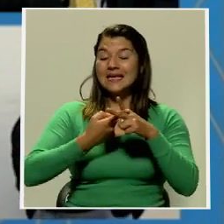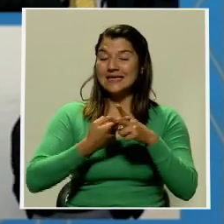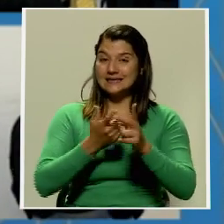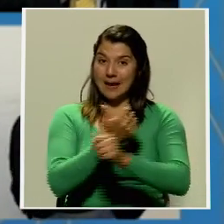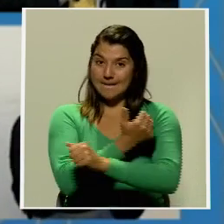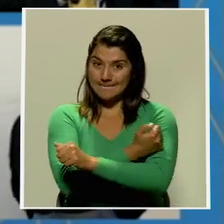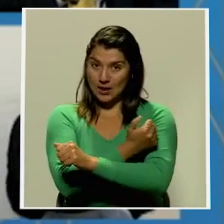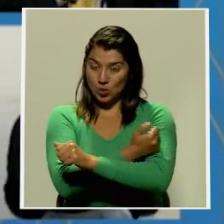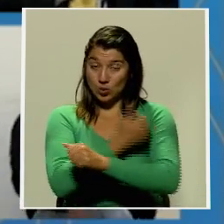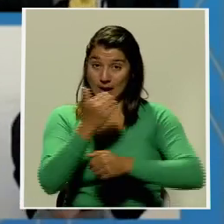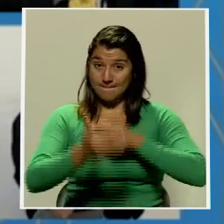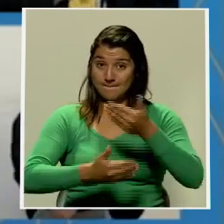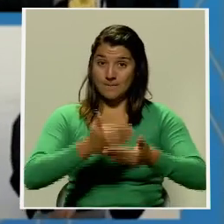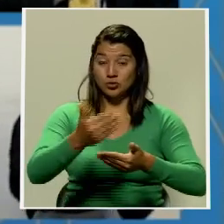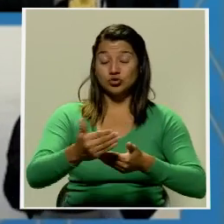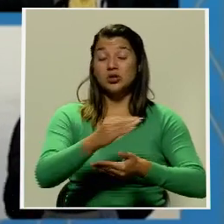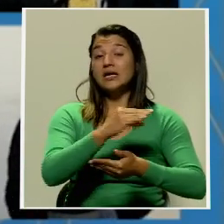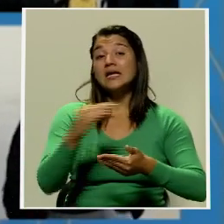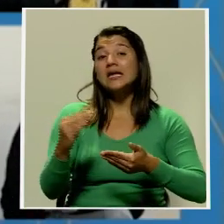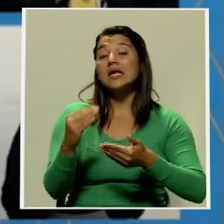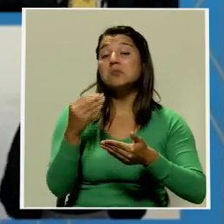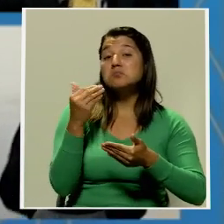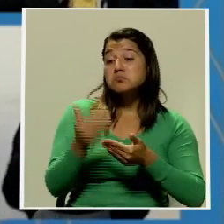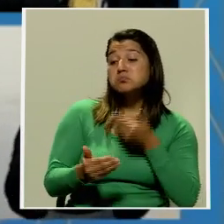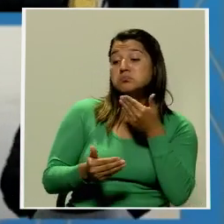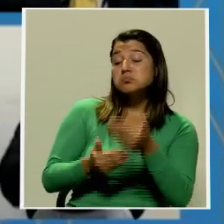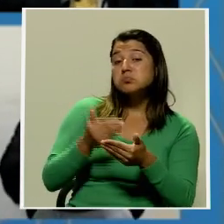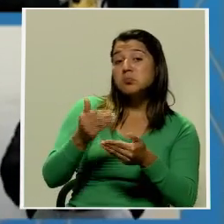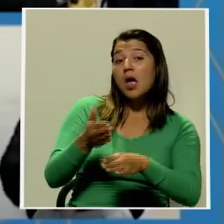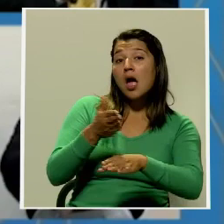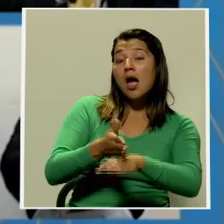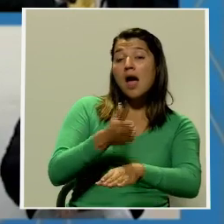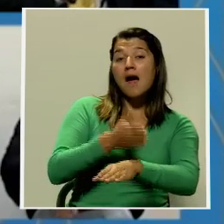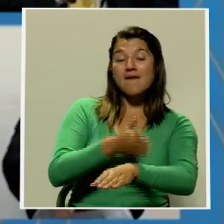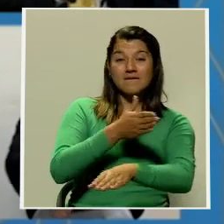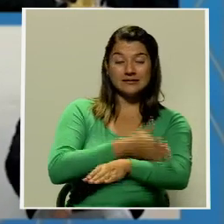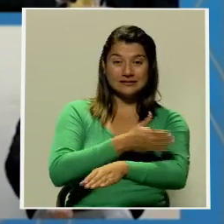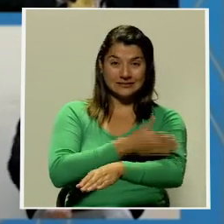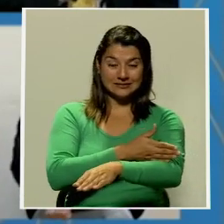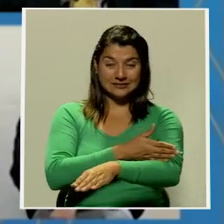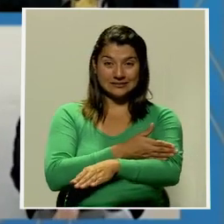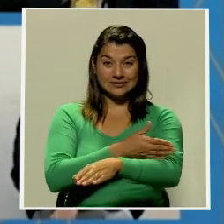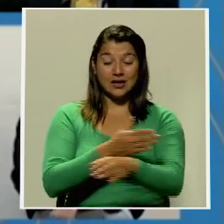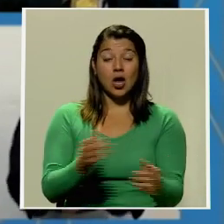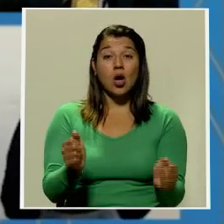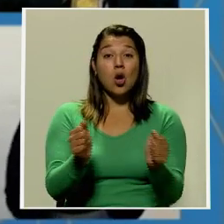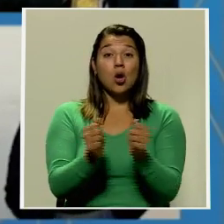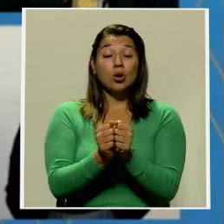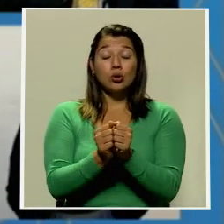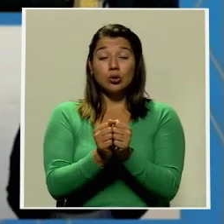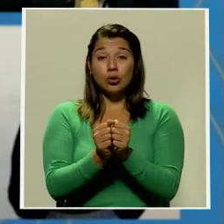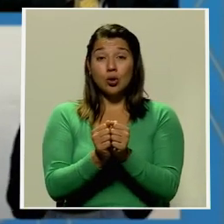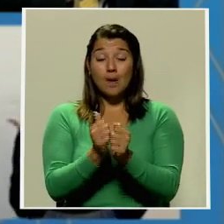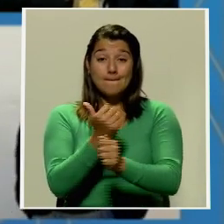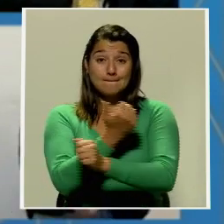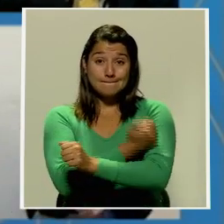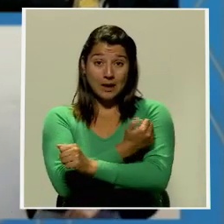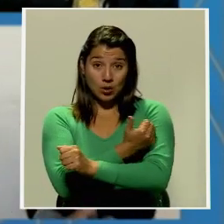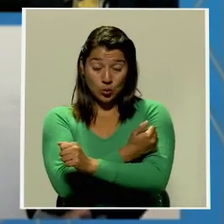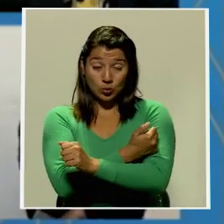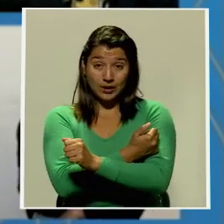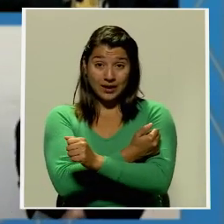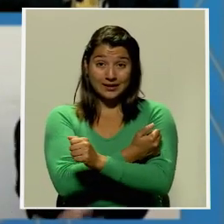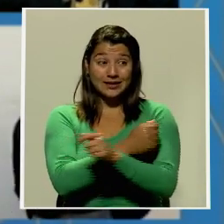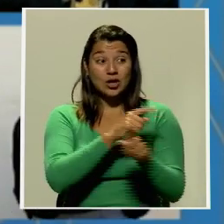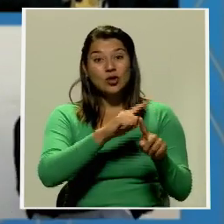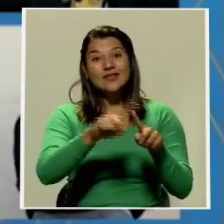este proceso, y así paulatinamente se avanzará en la vacunación de